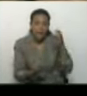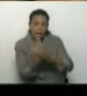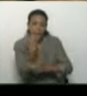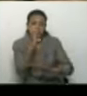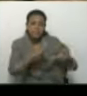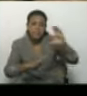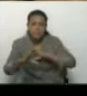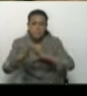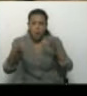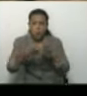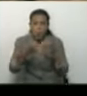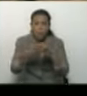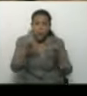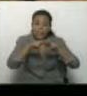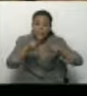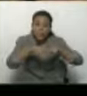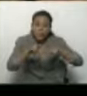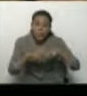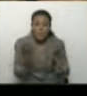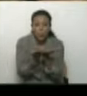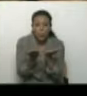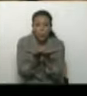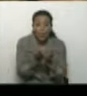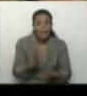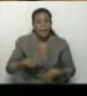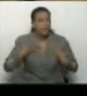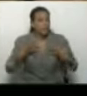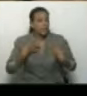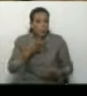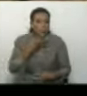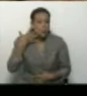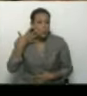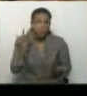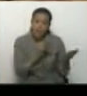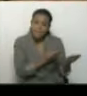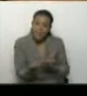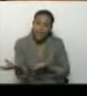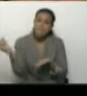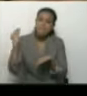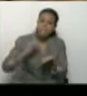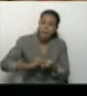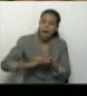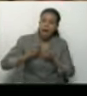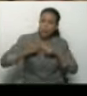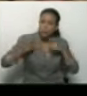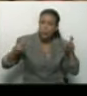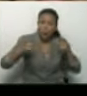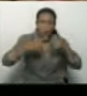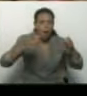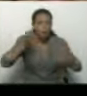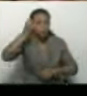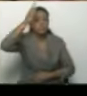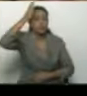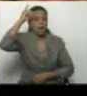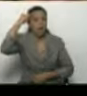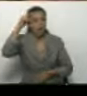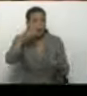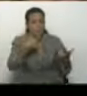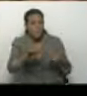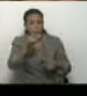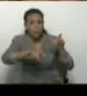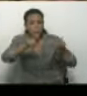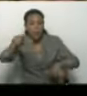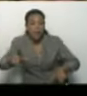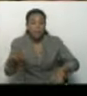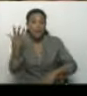presidente, estamos contentos, alegres, orgullosos. Y sé que esta es una invitación más para seguir generando mejores capacidades en Venezuela y, por supuesto, para